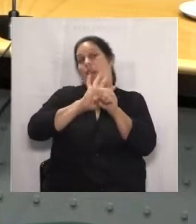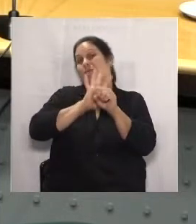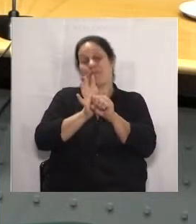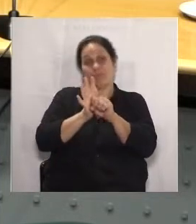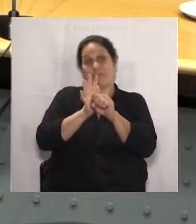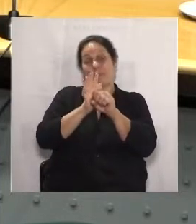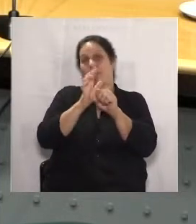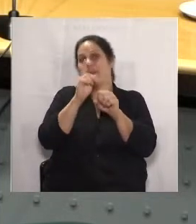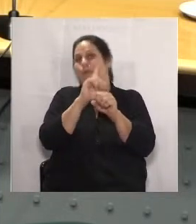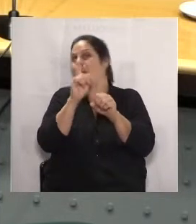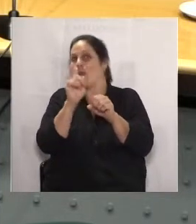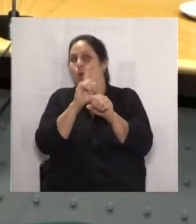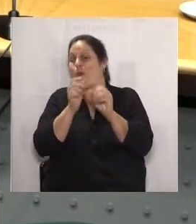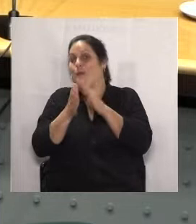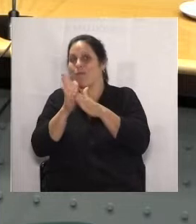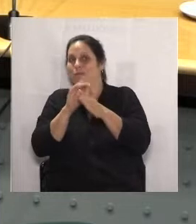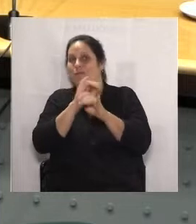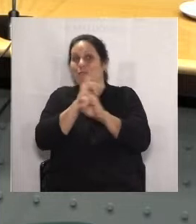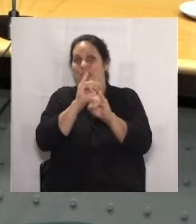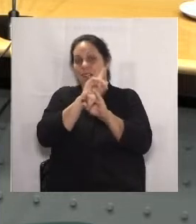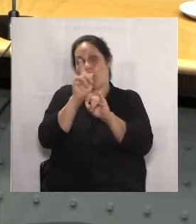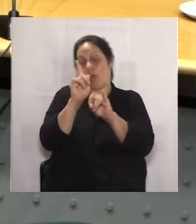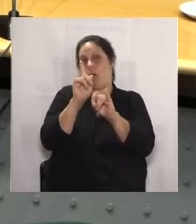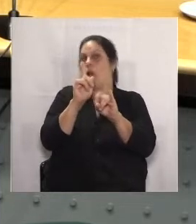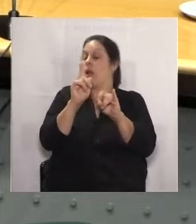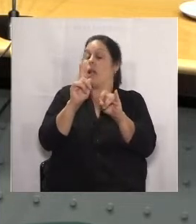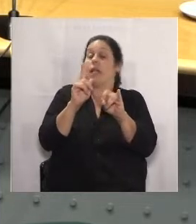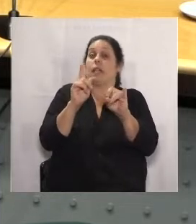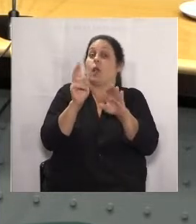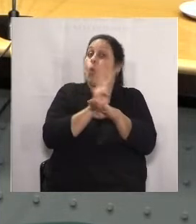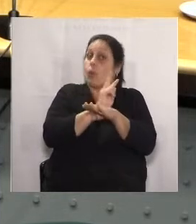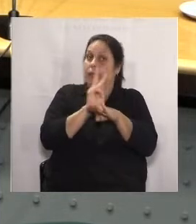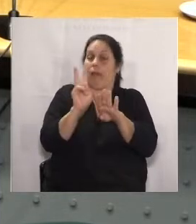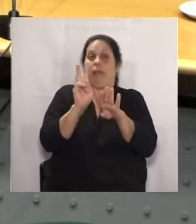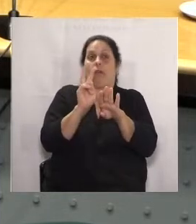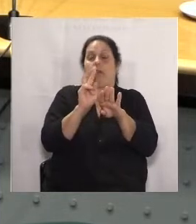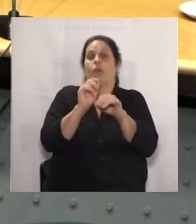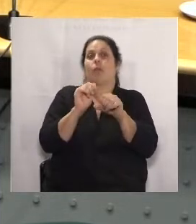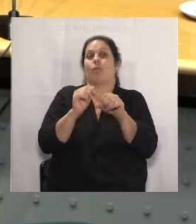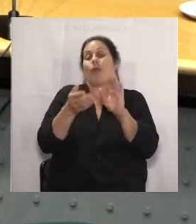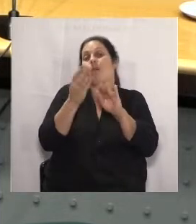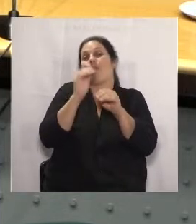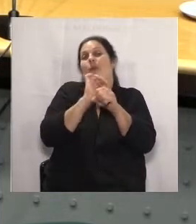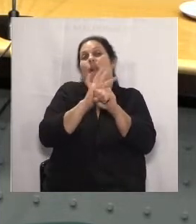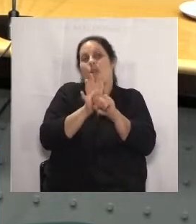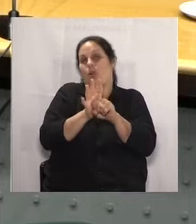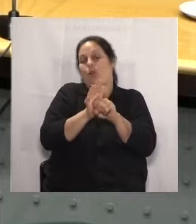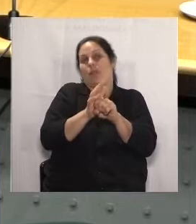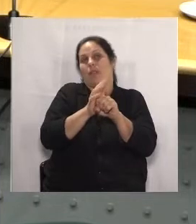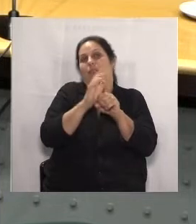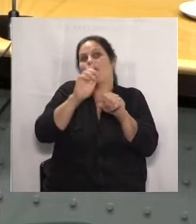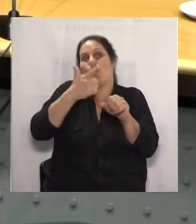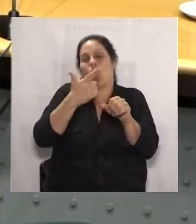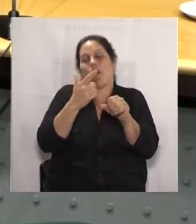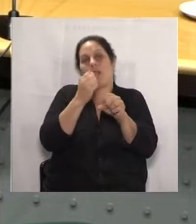qué es lo que tenemos que hacer y que lo que no tenemos que hacer pero vamos a tomarnos el tiempo necesario como para poder pensar bien las cosas hacer las campañas que